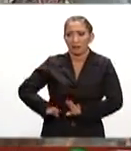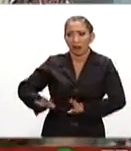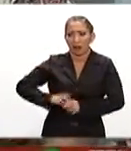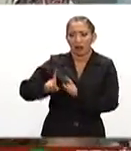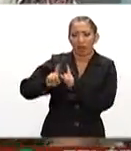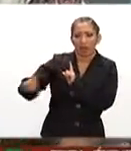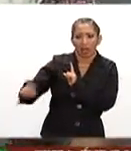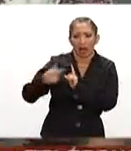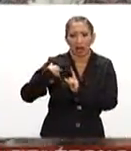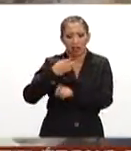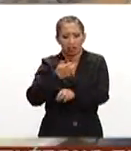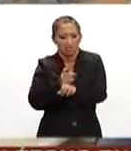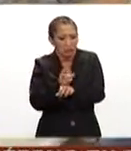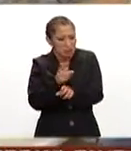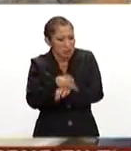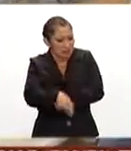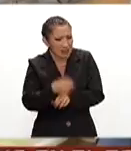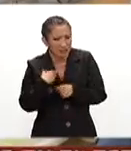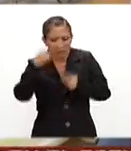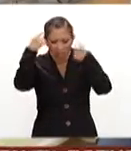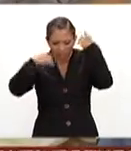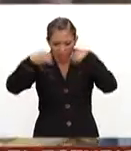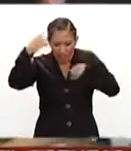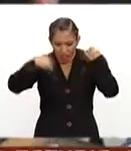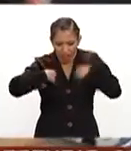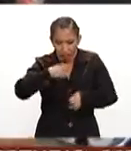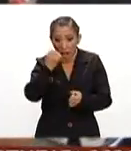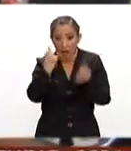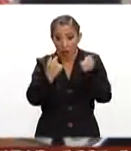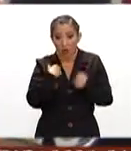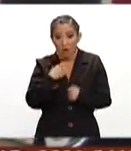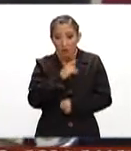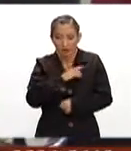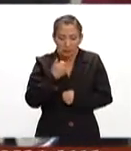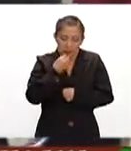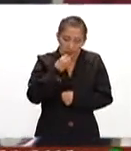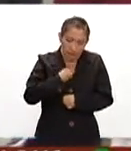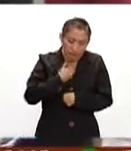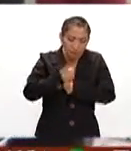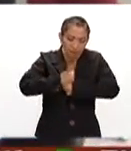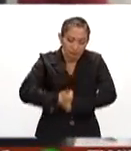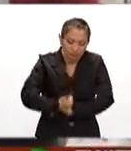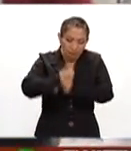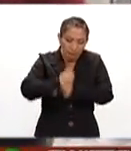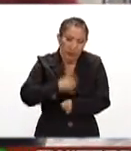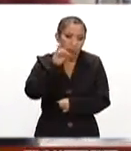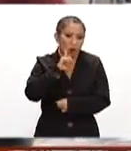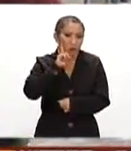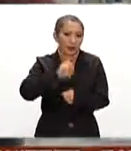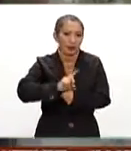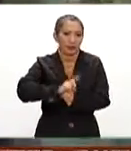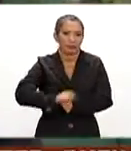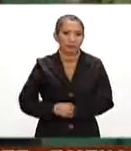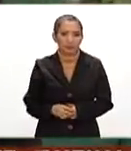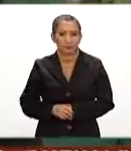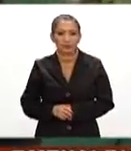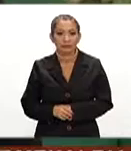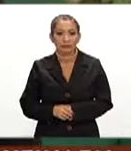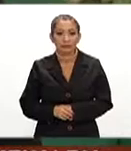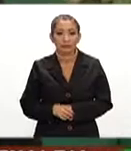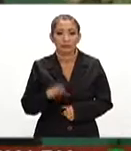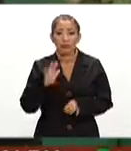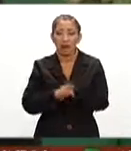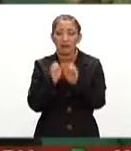pareja, la resequedad en la piel y hasta la caída del cabello, son algunas de las batallas que estas mujeres libran cada día. Lo